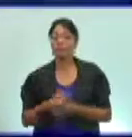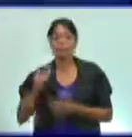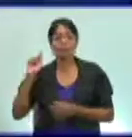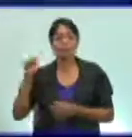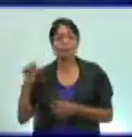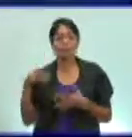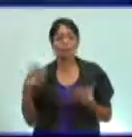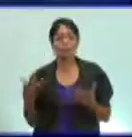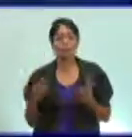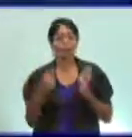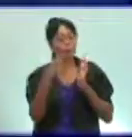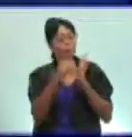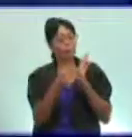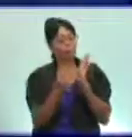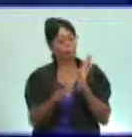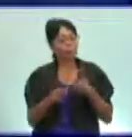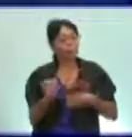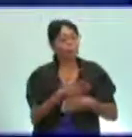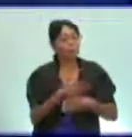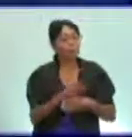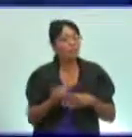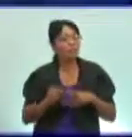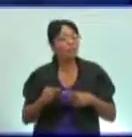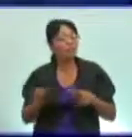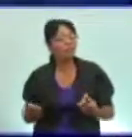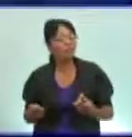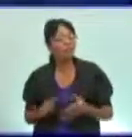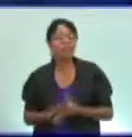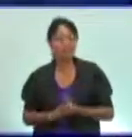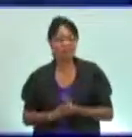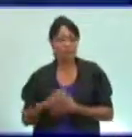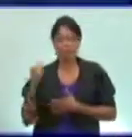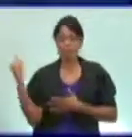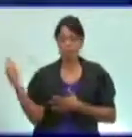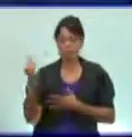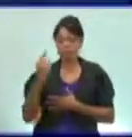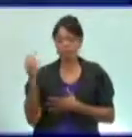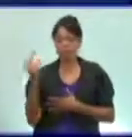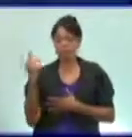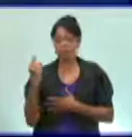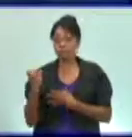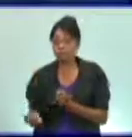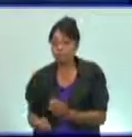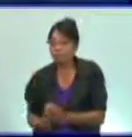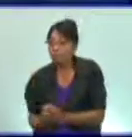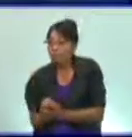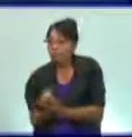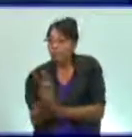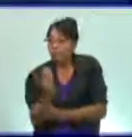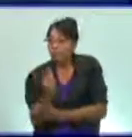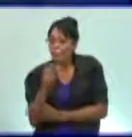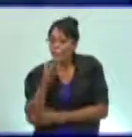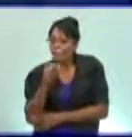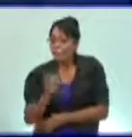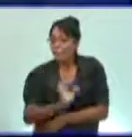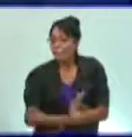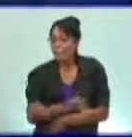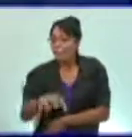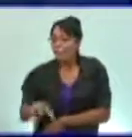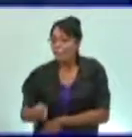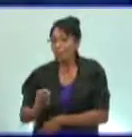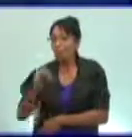características diferentes. ¿Por qué? Porque los ciclones que se van a formar en la zona tropical del norte no van a tener las